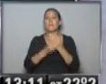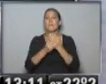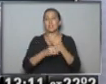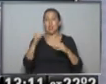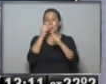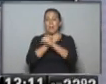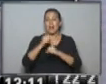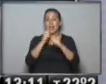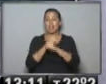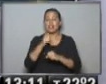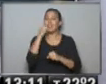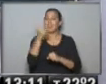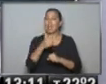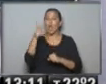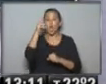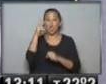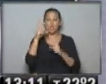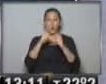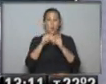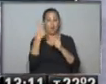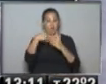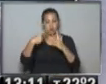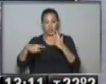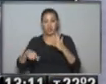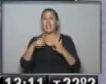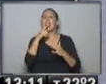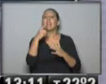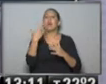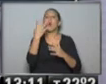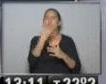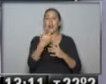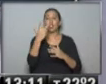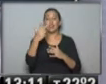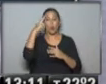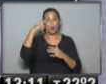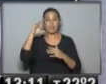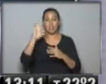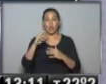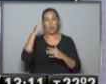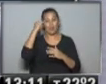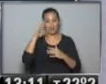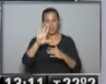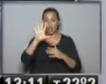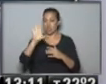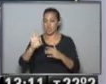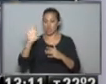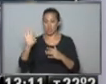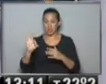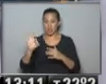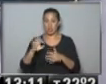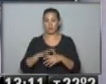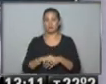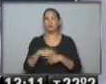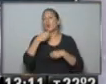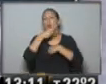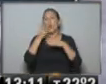Planificación tiene ocho líneas rotativas este teléfono y es el 4390-9500, 4390-9500